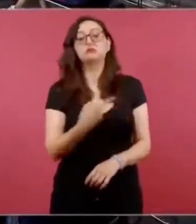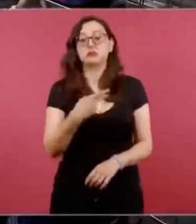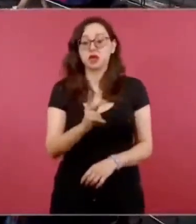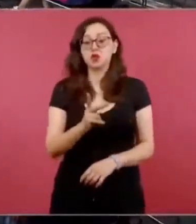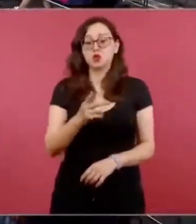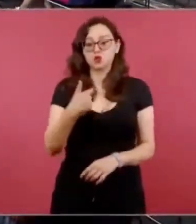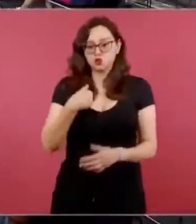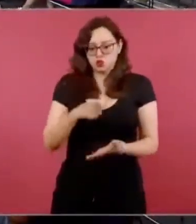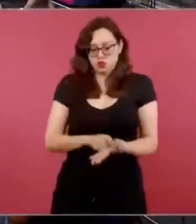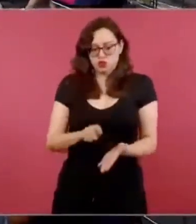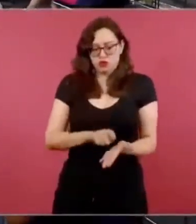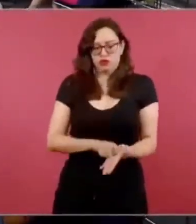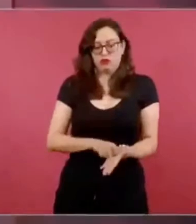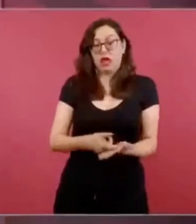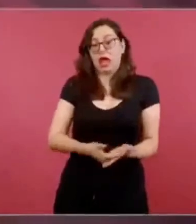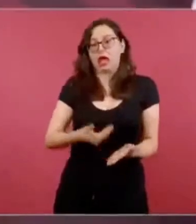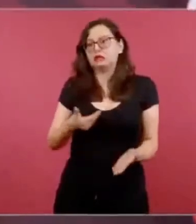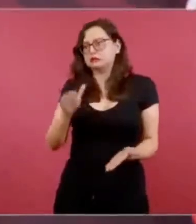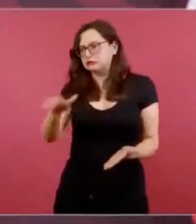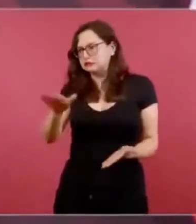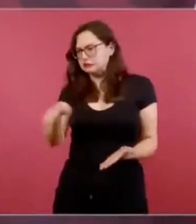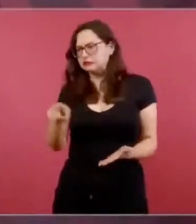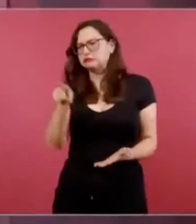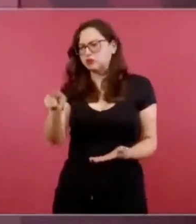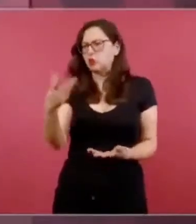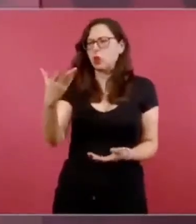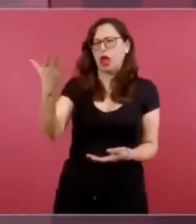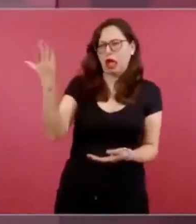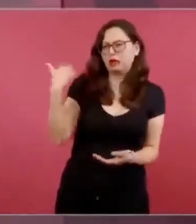antes de, oye, ¿es cierto